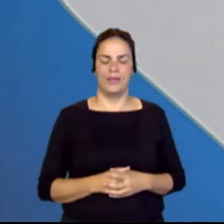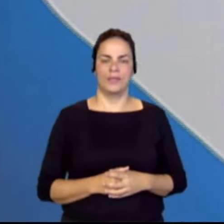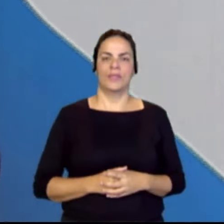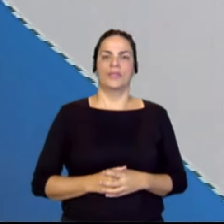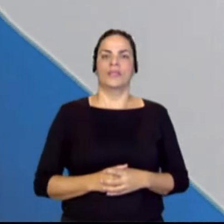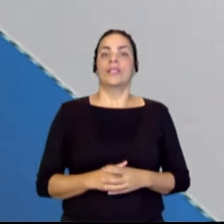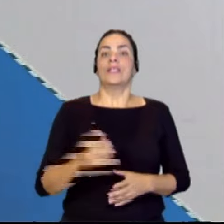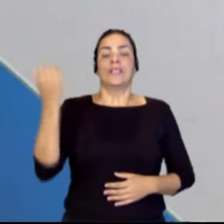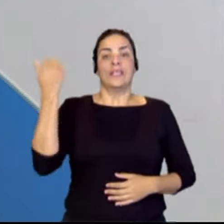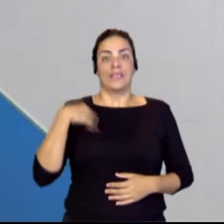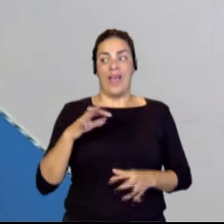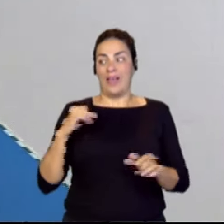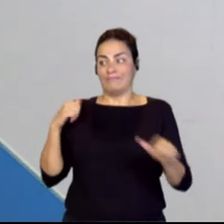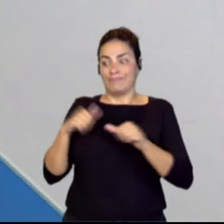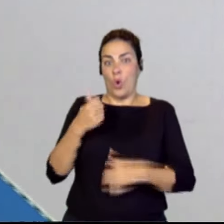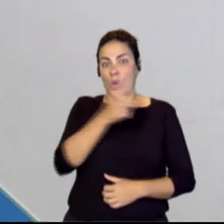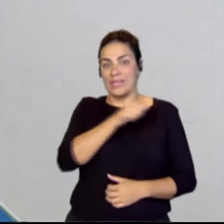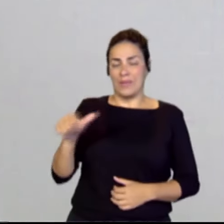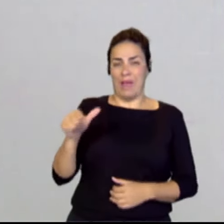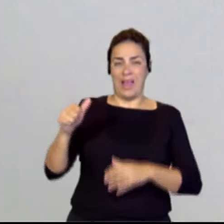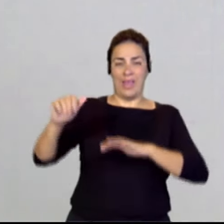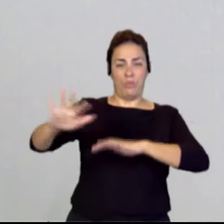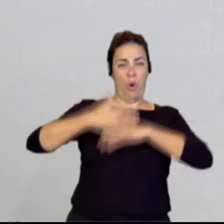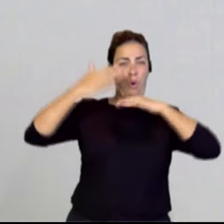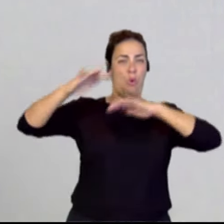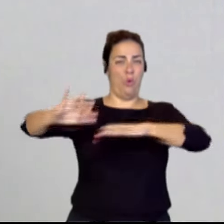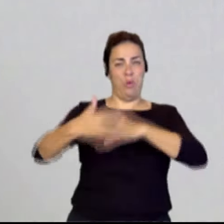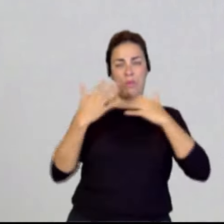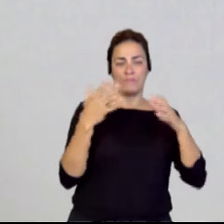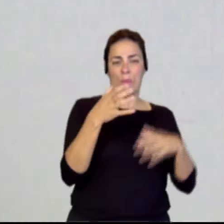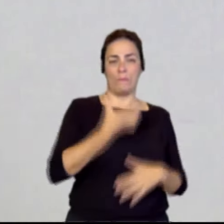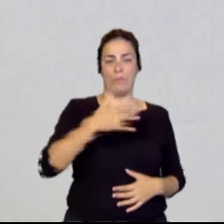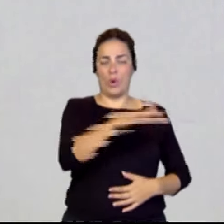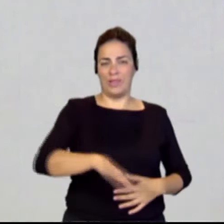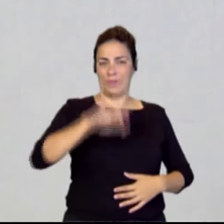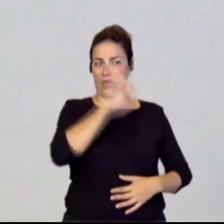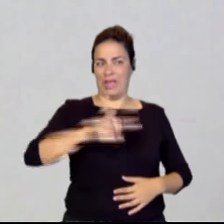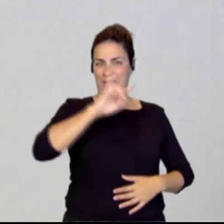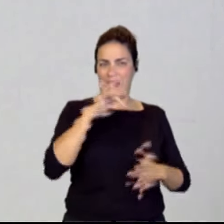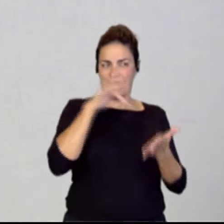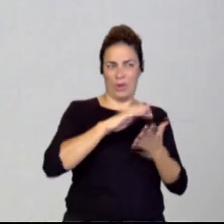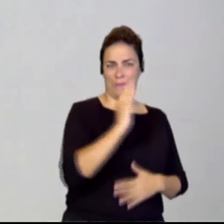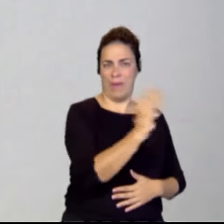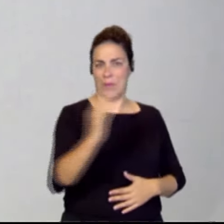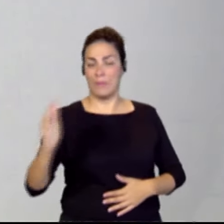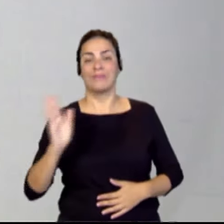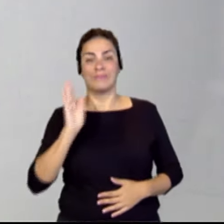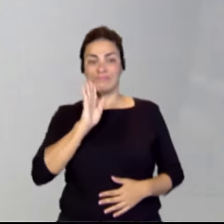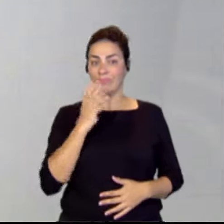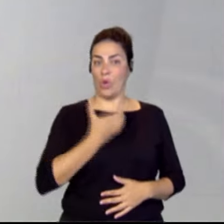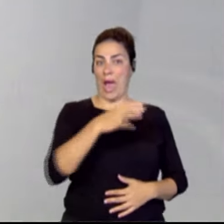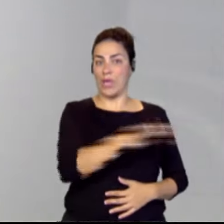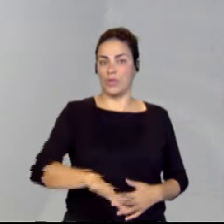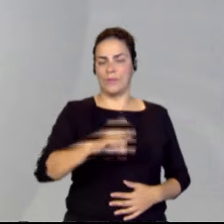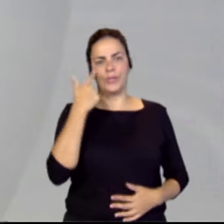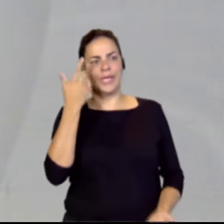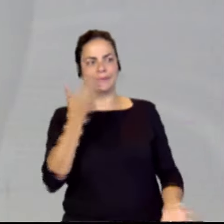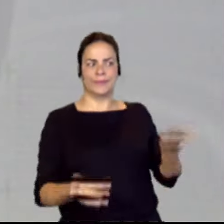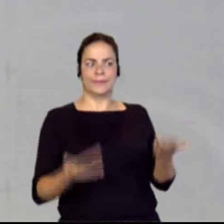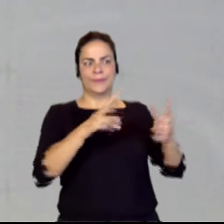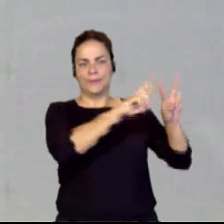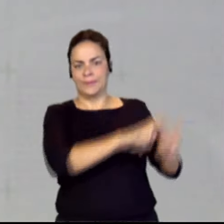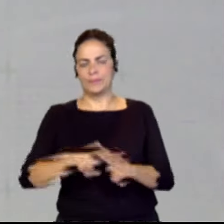y se cumple ya una semana del fuerte oleaje que golpeó la costa de varios municipios de Canarias esos ayuntamientos ya han hecho sus balances de daños